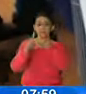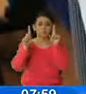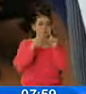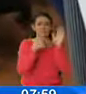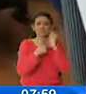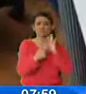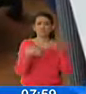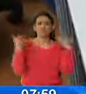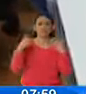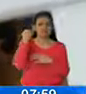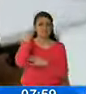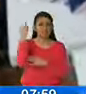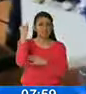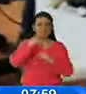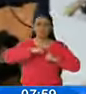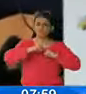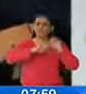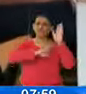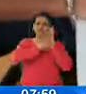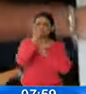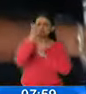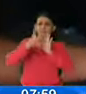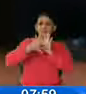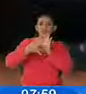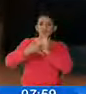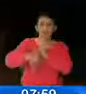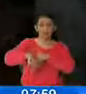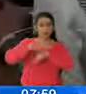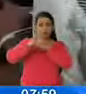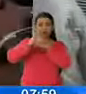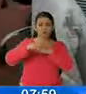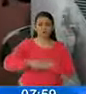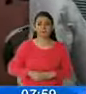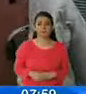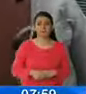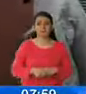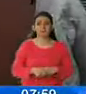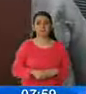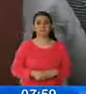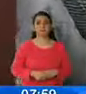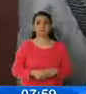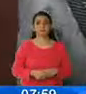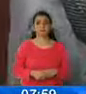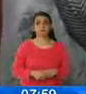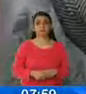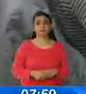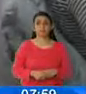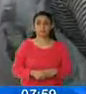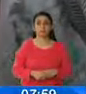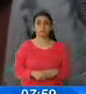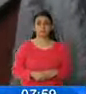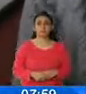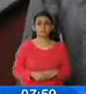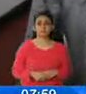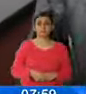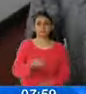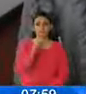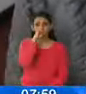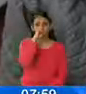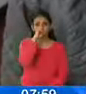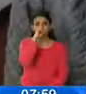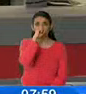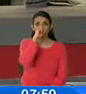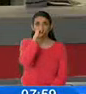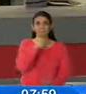de innovación y desarrollo tecnológico ecuatoriano. Con un trabajo periodístico de Pedro Maldonado, reportó Carolina